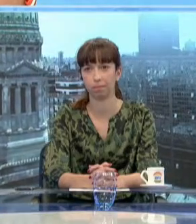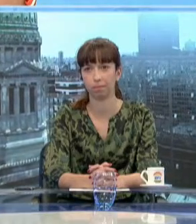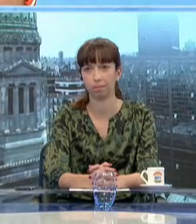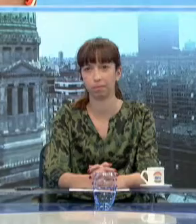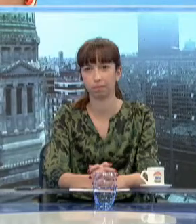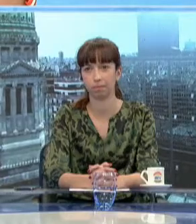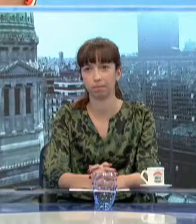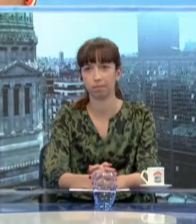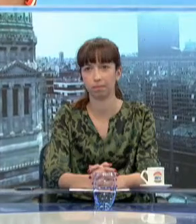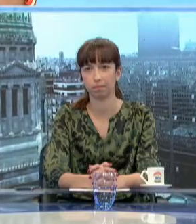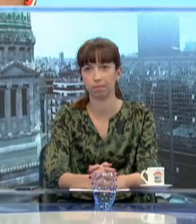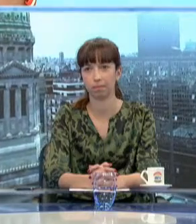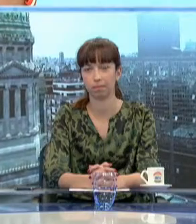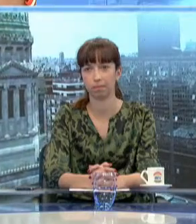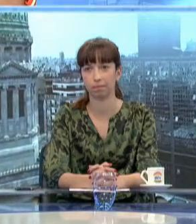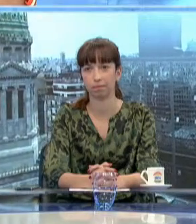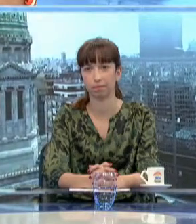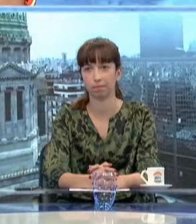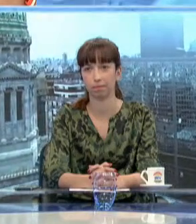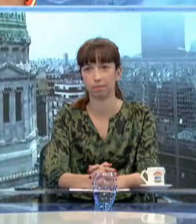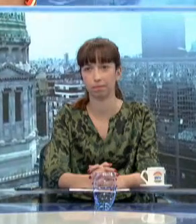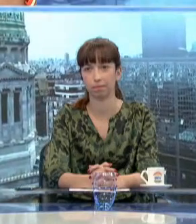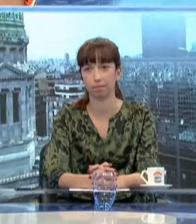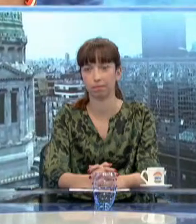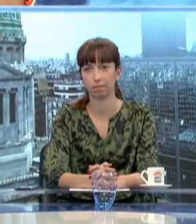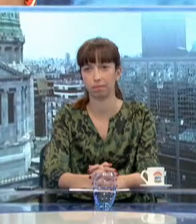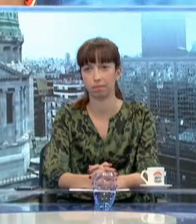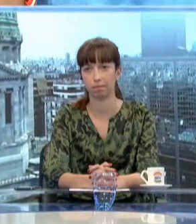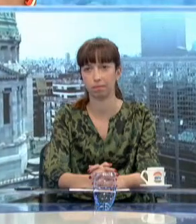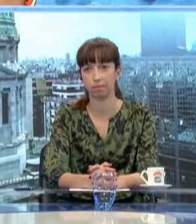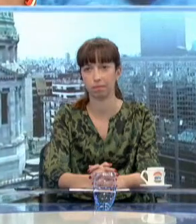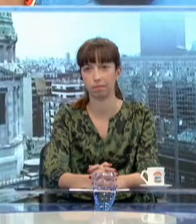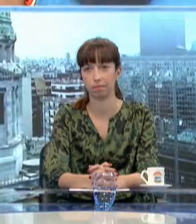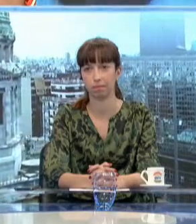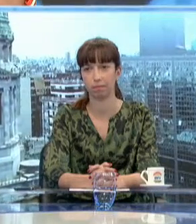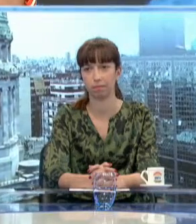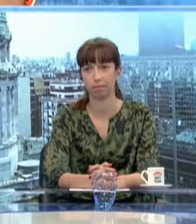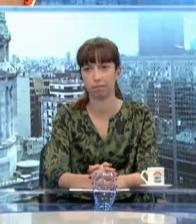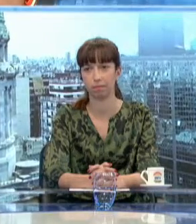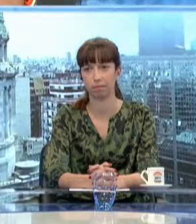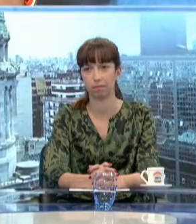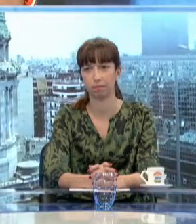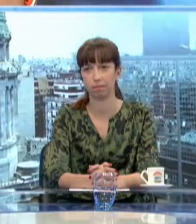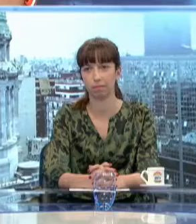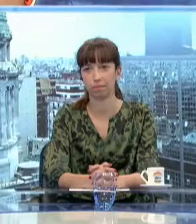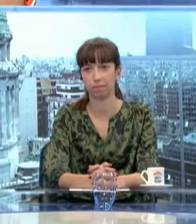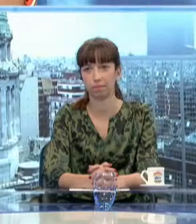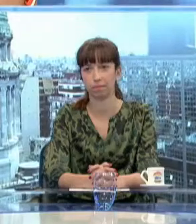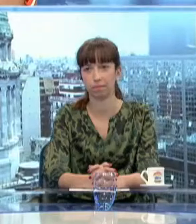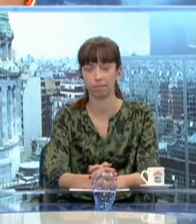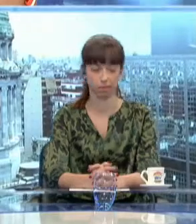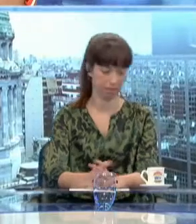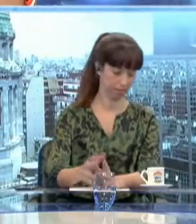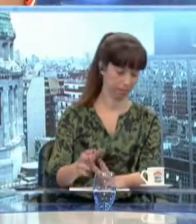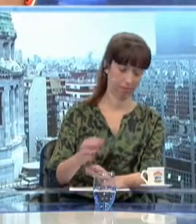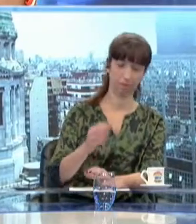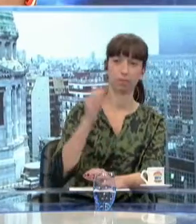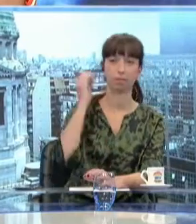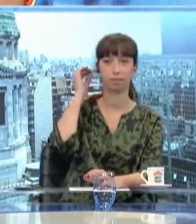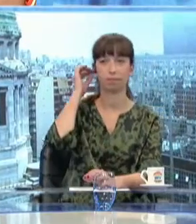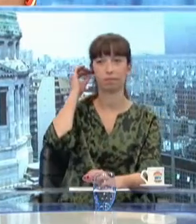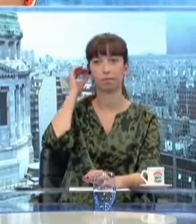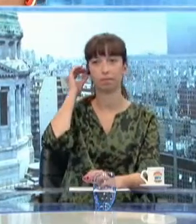nula tributación, ¿no? Entonces digo, me parece que ha hecho, con todo el respeto que le tengo siempre al diputado Pastori,